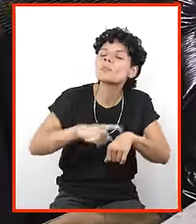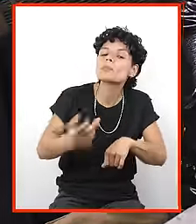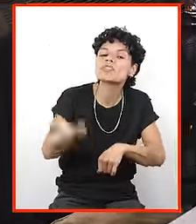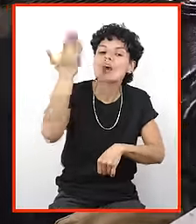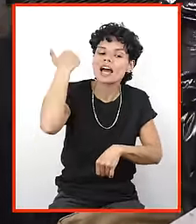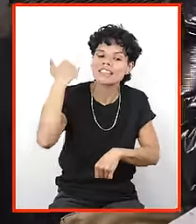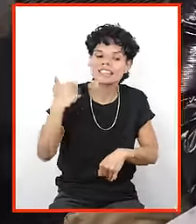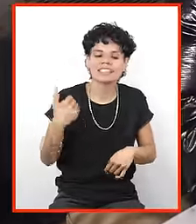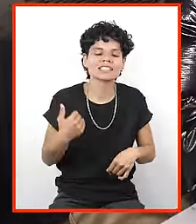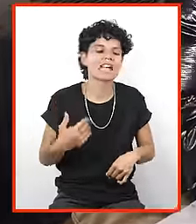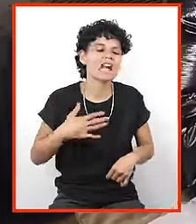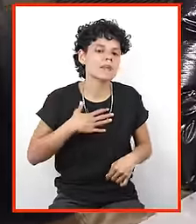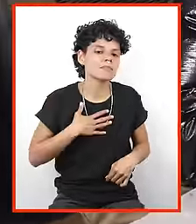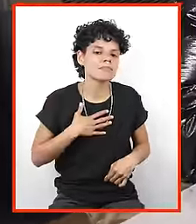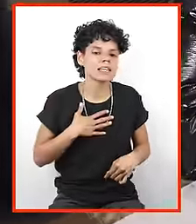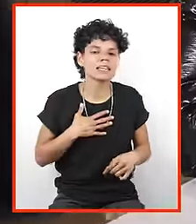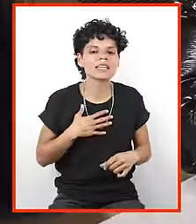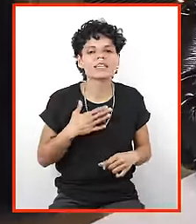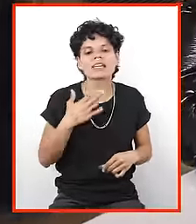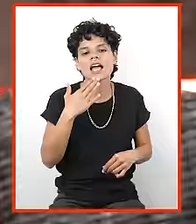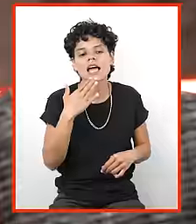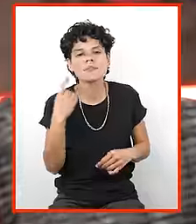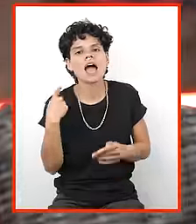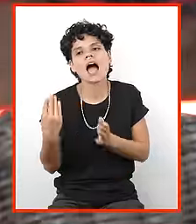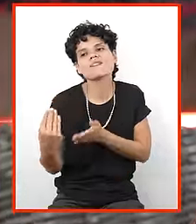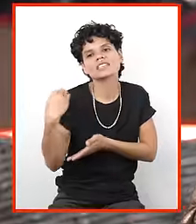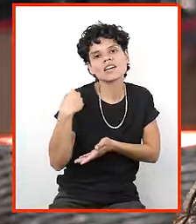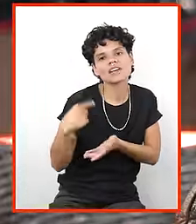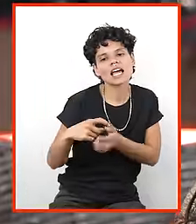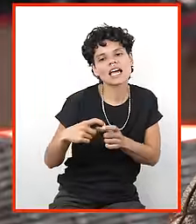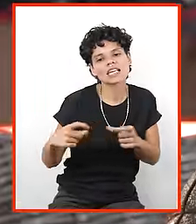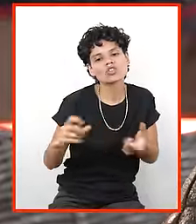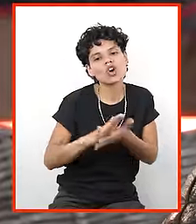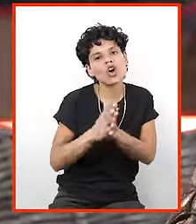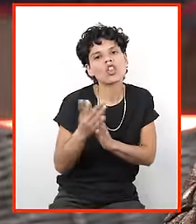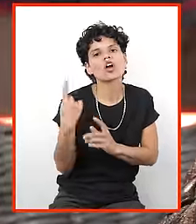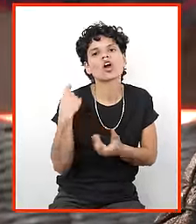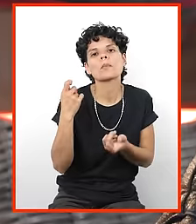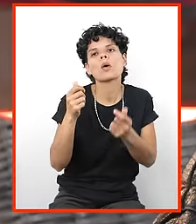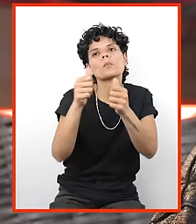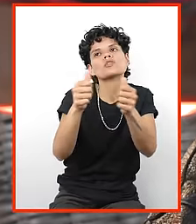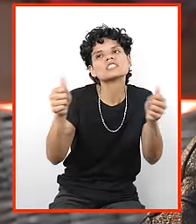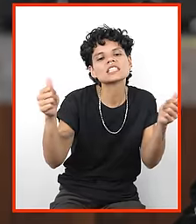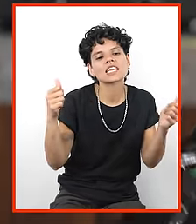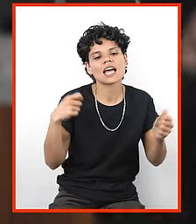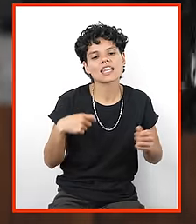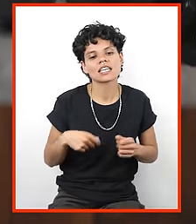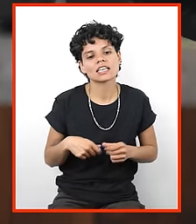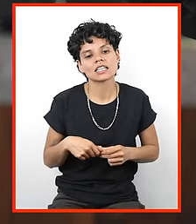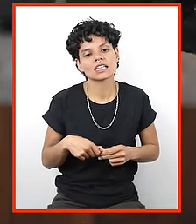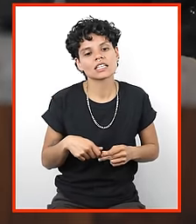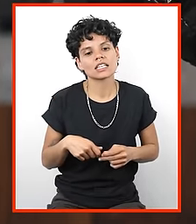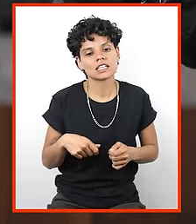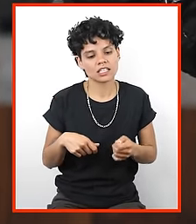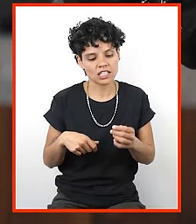cosas me decían por ahí los comerciales. Exacto. Y viste que yo a veces... Así.